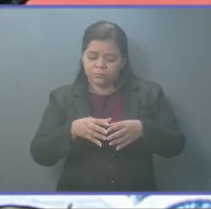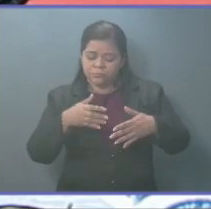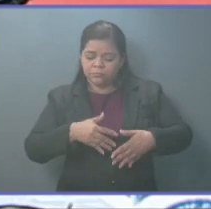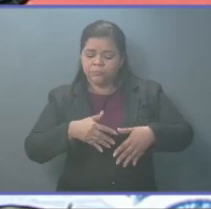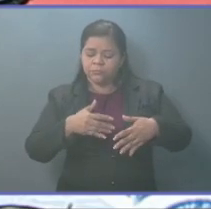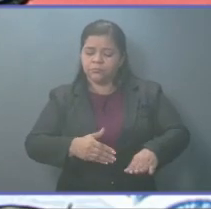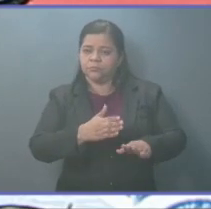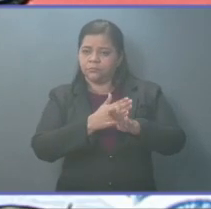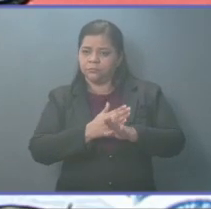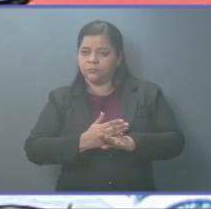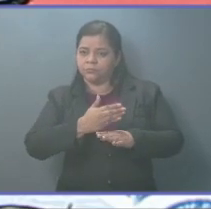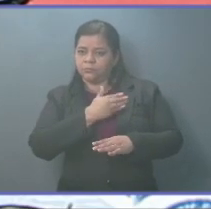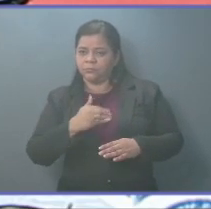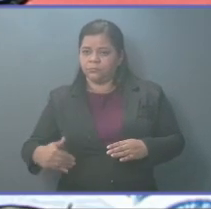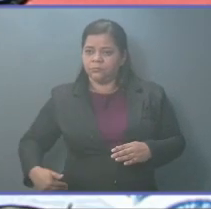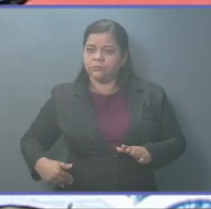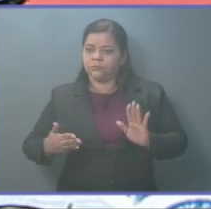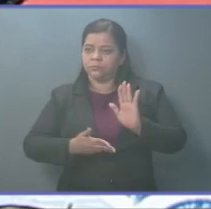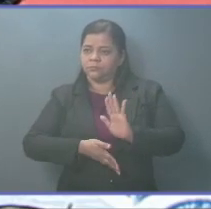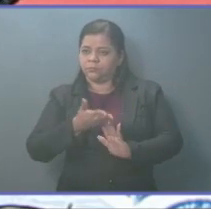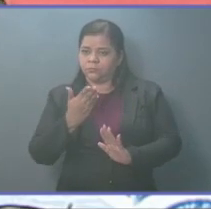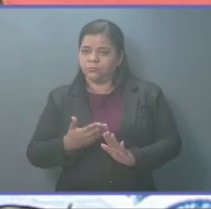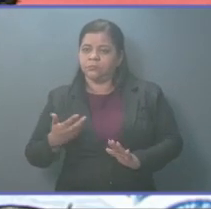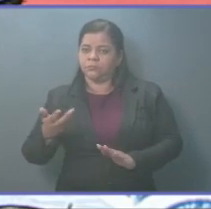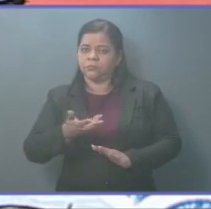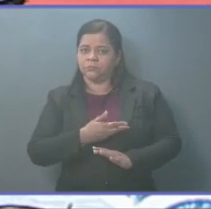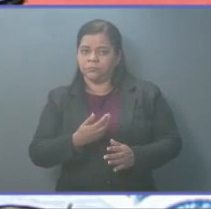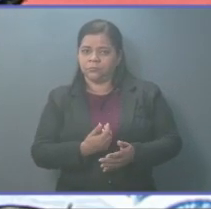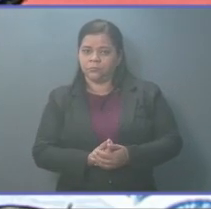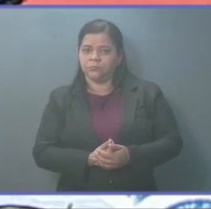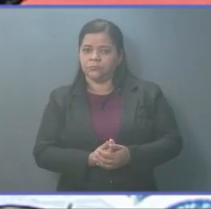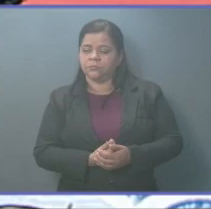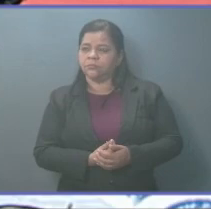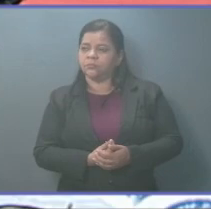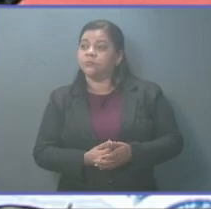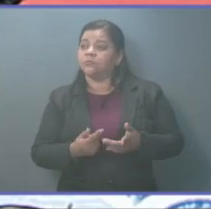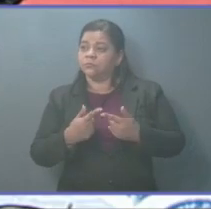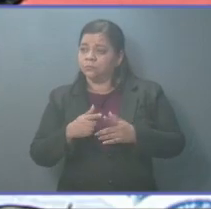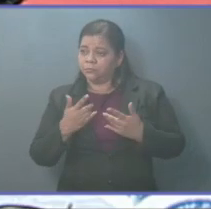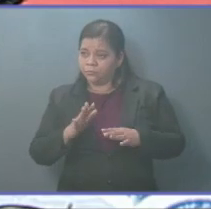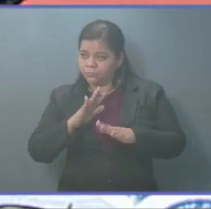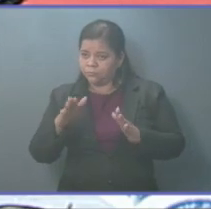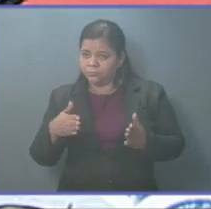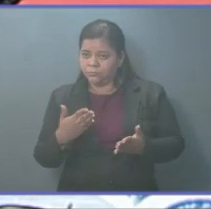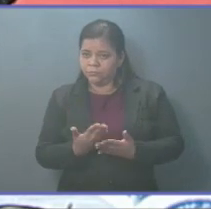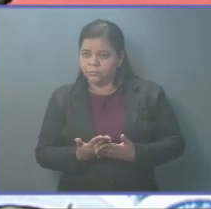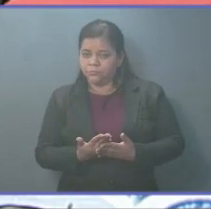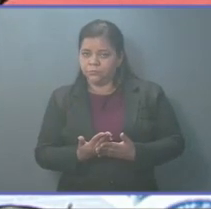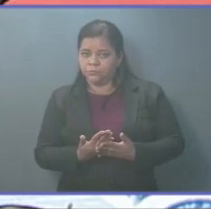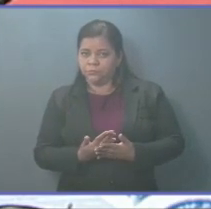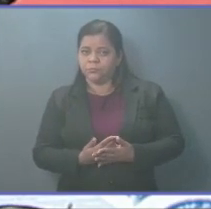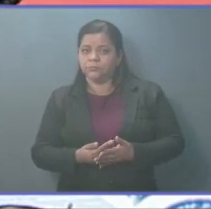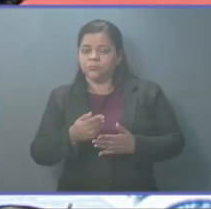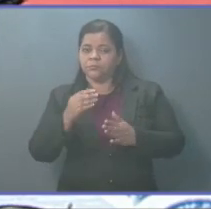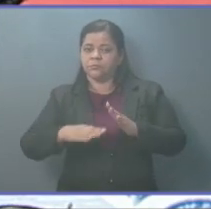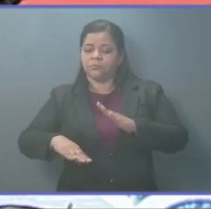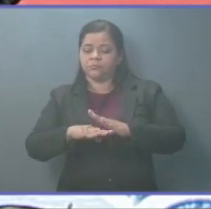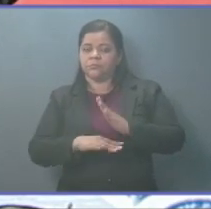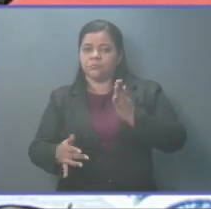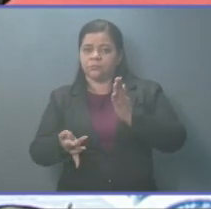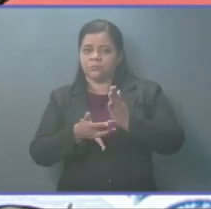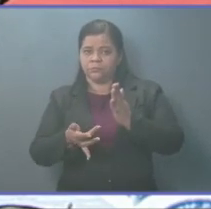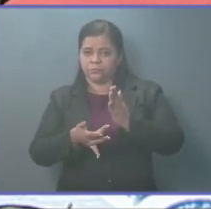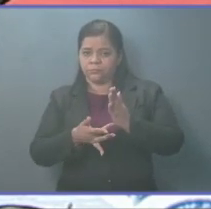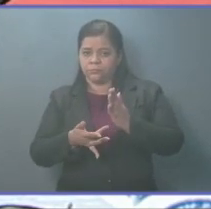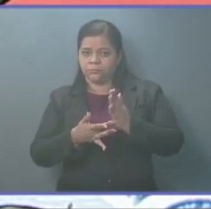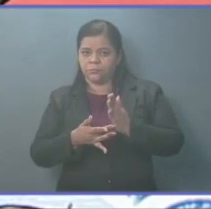y las actuaciones del Estado Mayor Presidencial en ese sentido no son de mi competencia